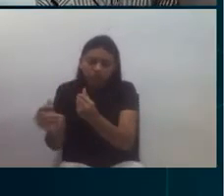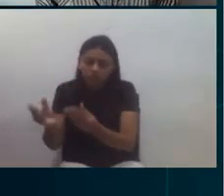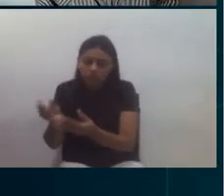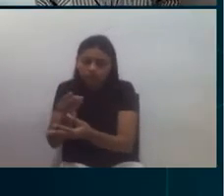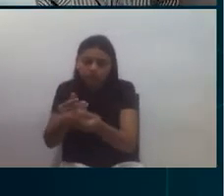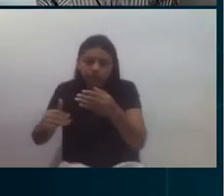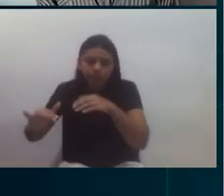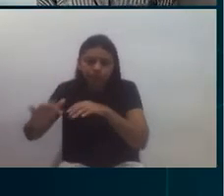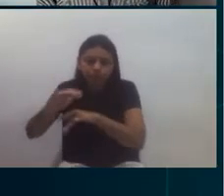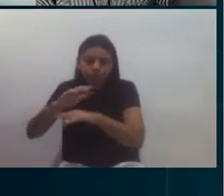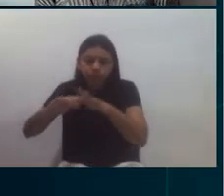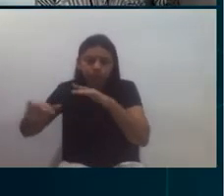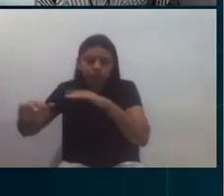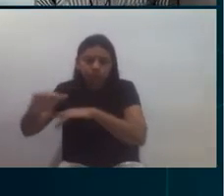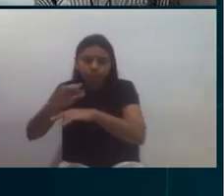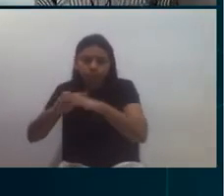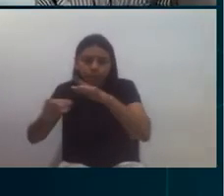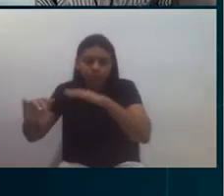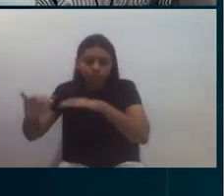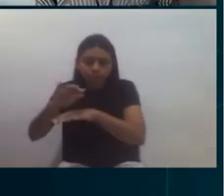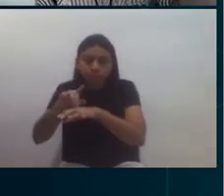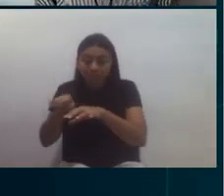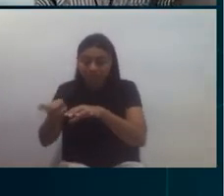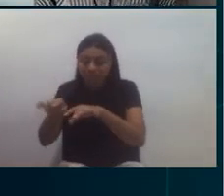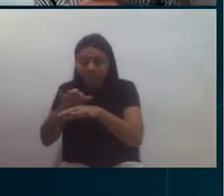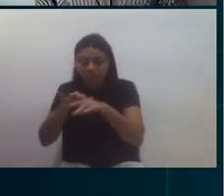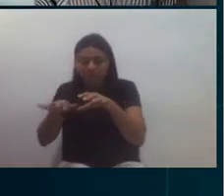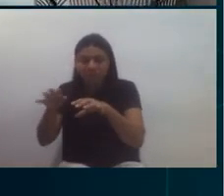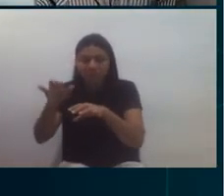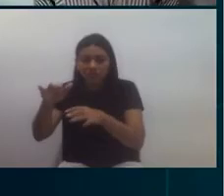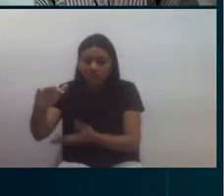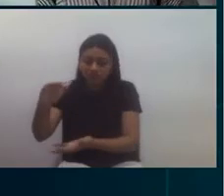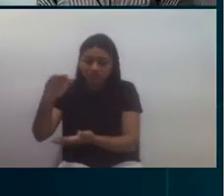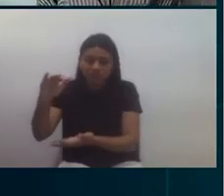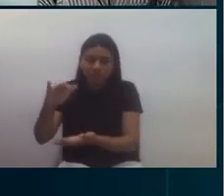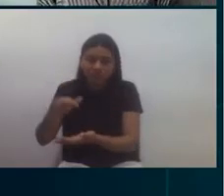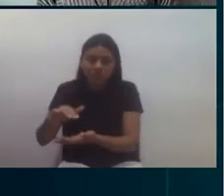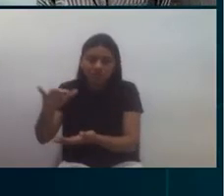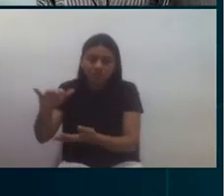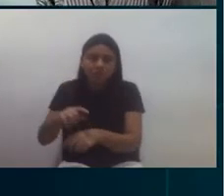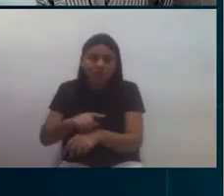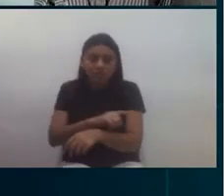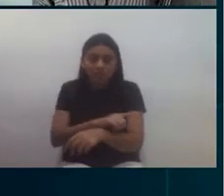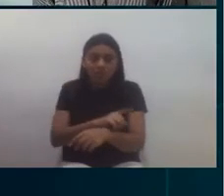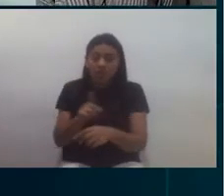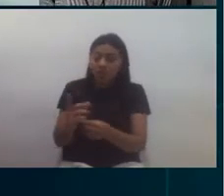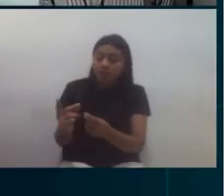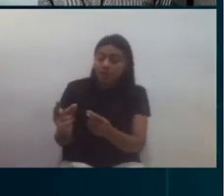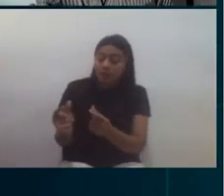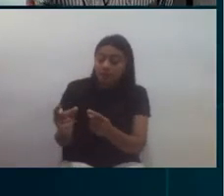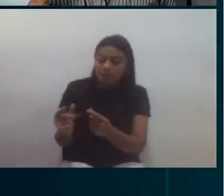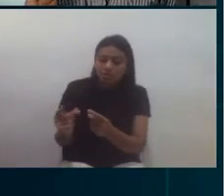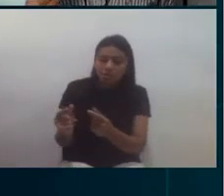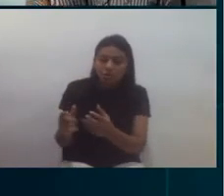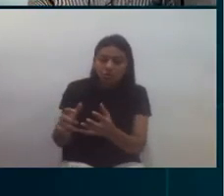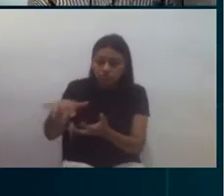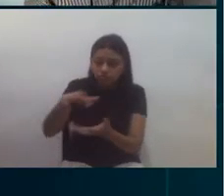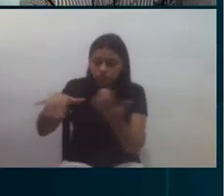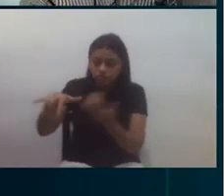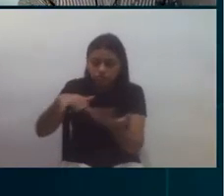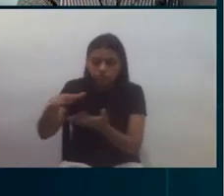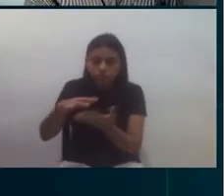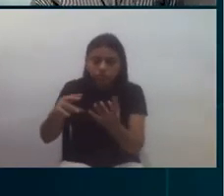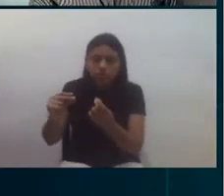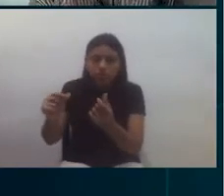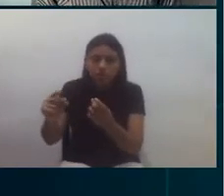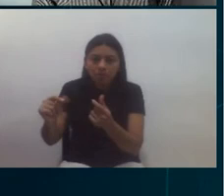en solución, ¿cierto? Entonces esto hace que la velocidad de reacción sea más alta, haciendo que los